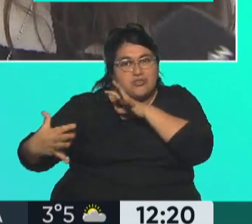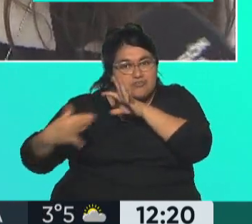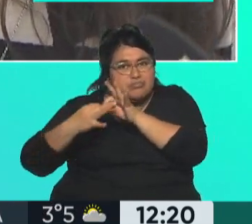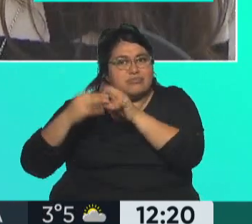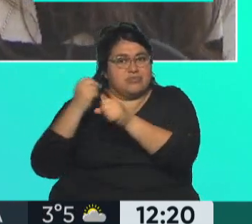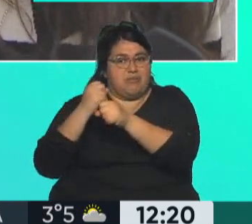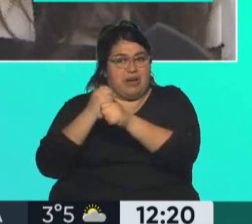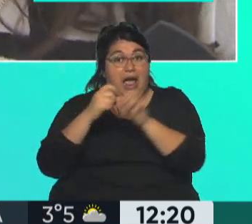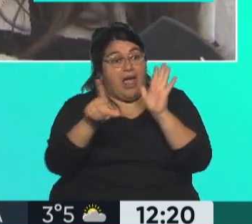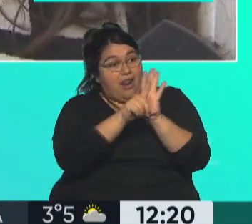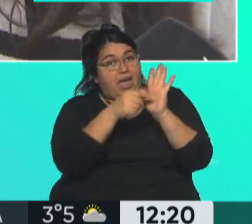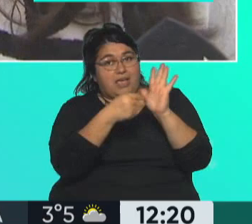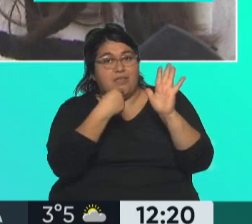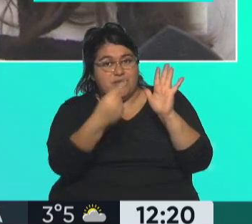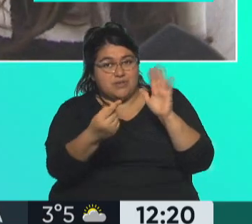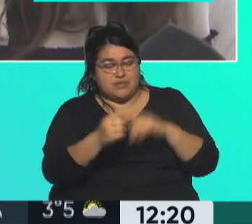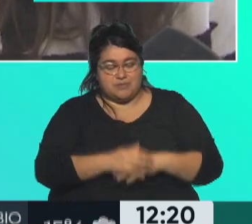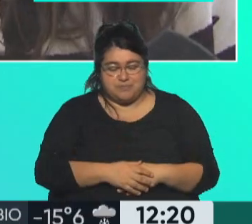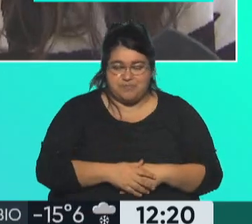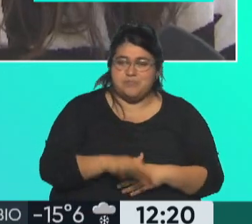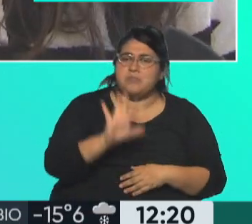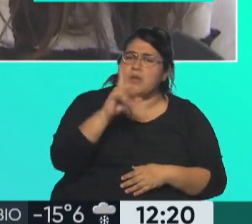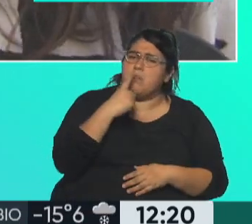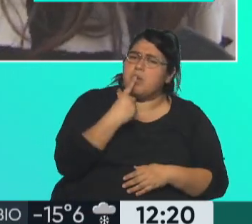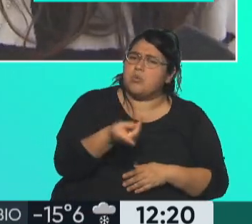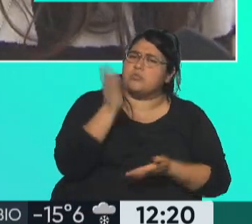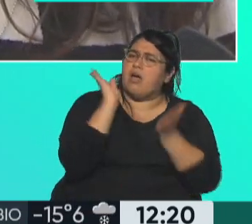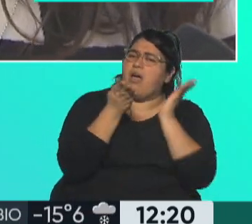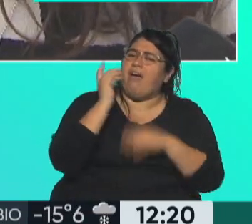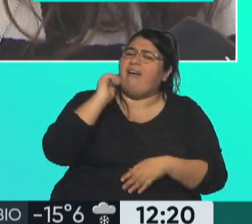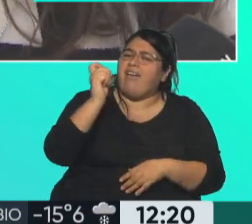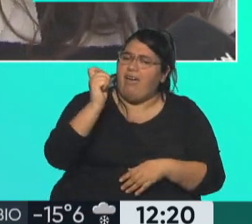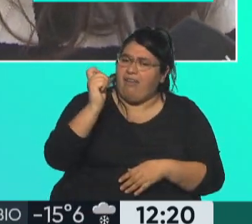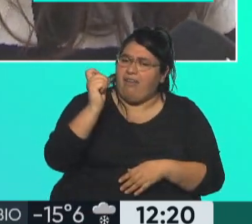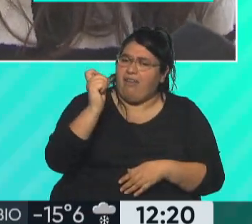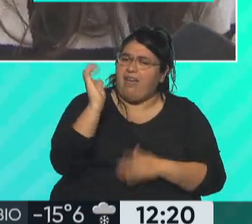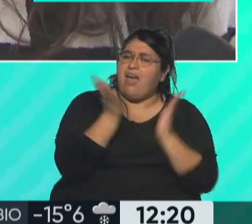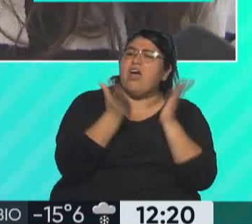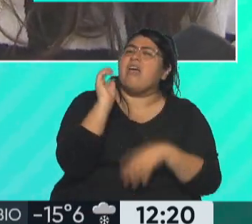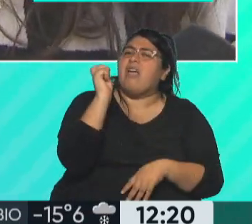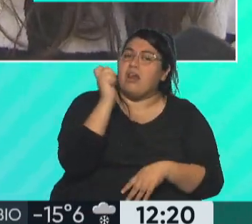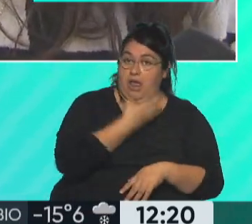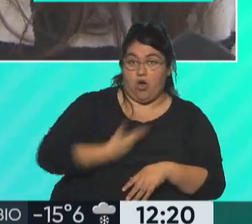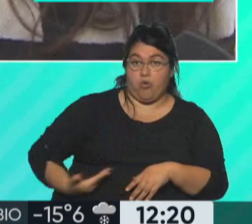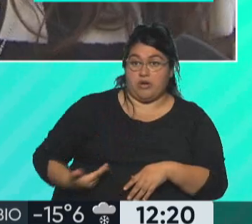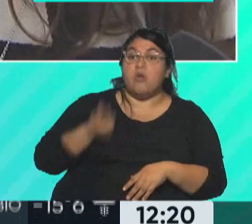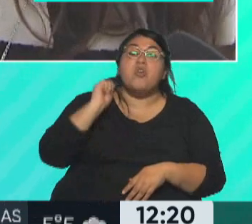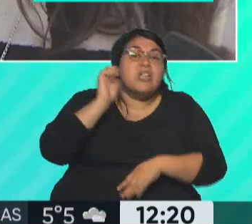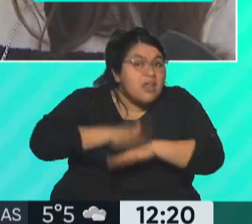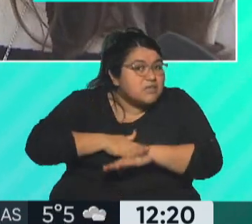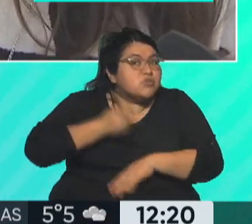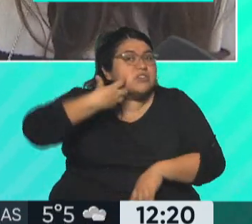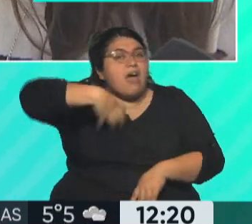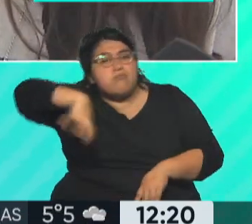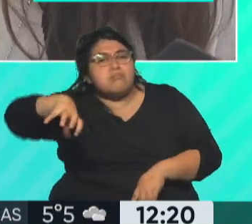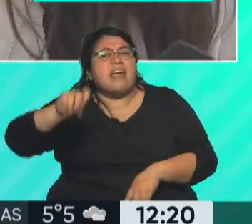ley. ¿Quién es el que aplicaría estas torturas y cómo definimos torturas? El Estado, pero ¿qué parte del Estado? El